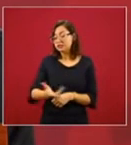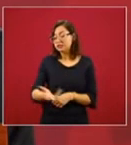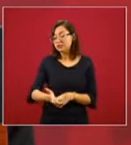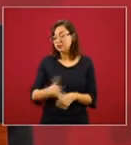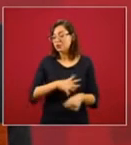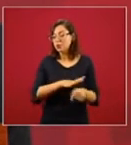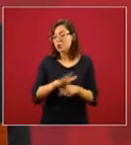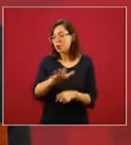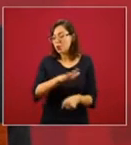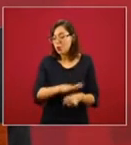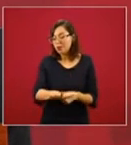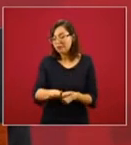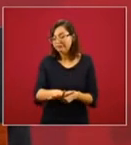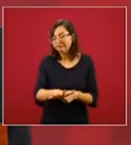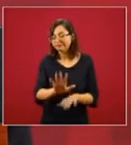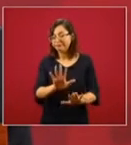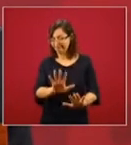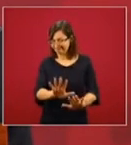es poner orden